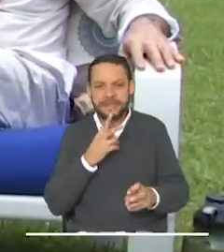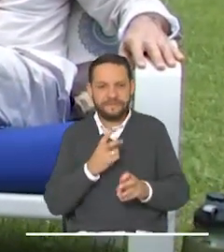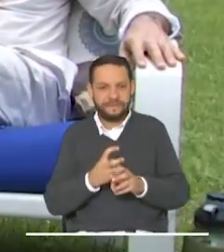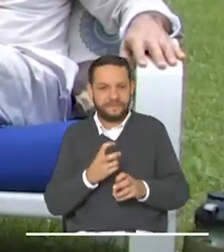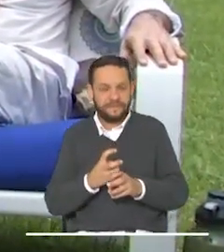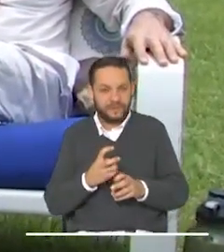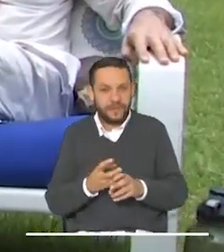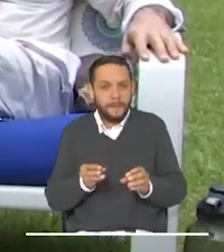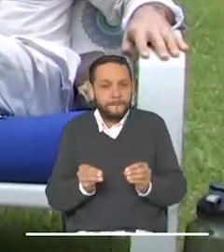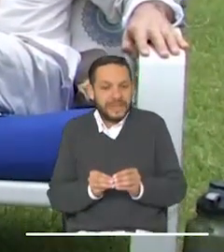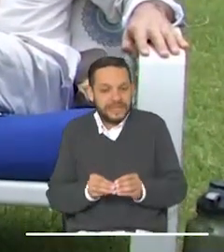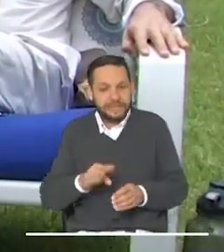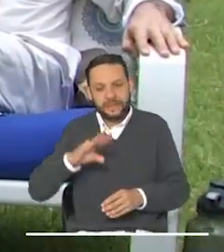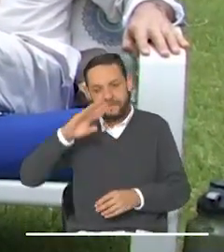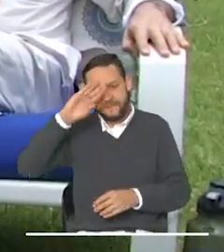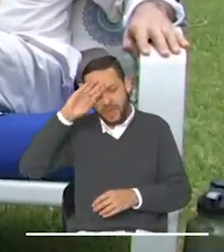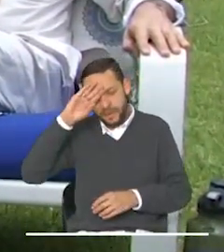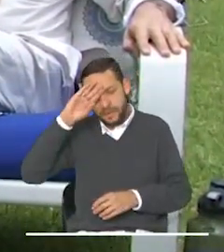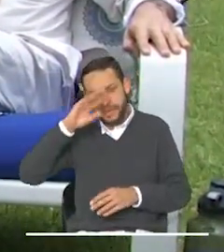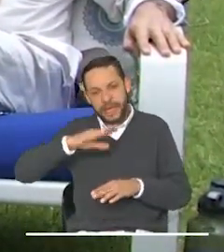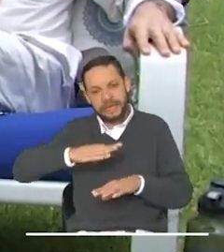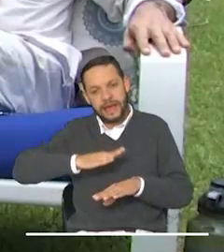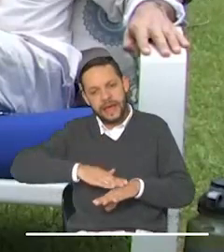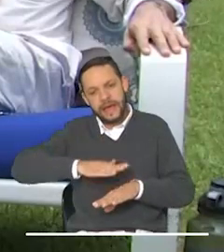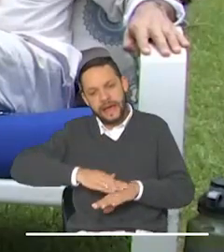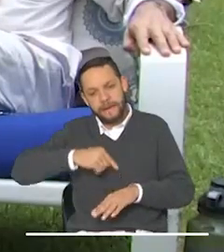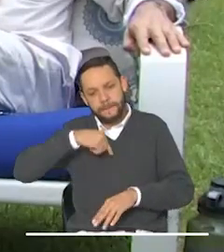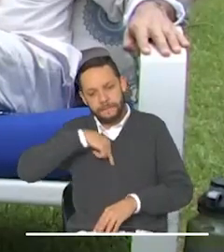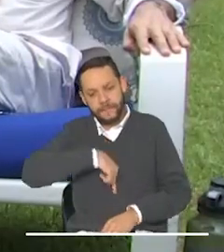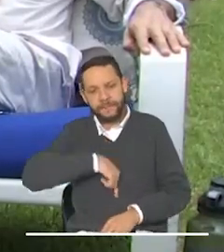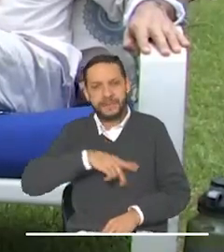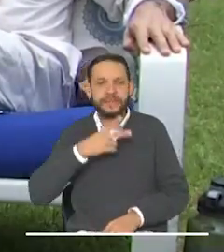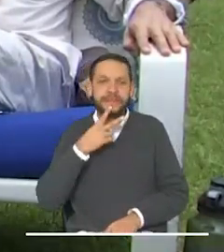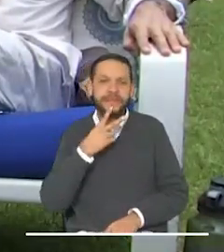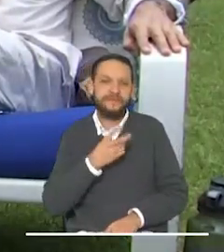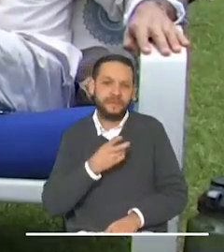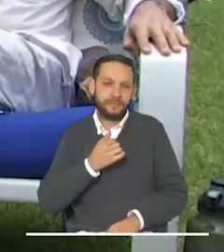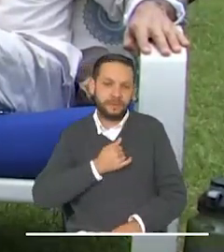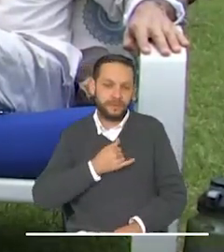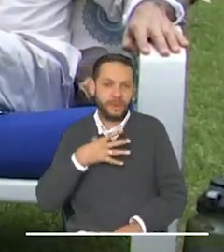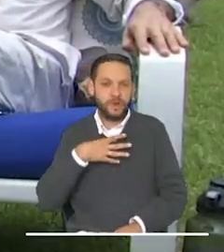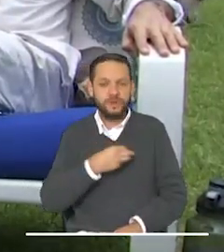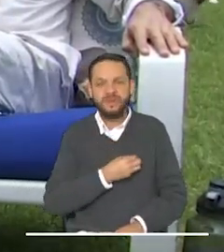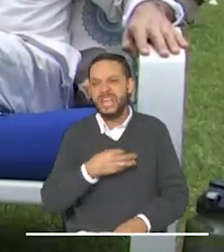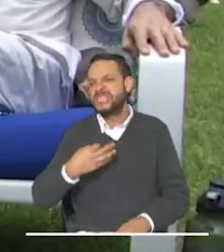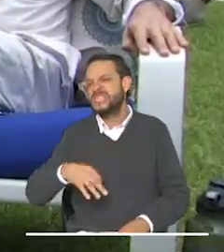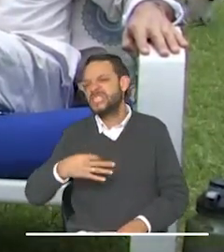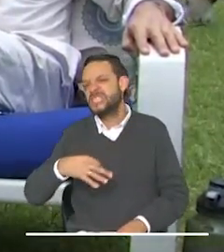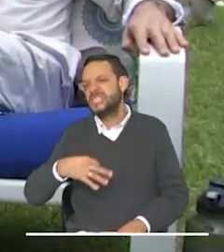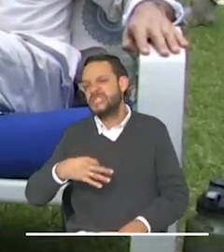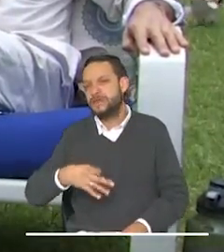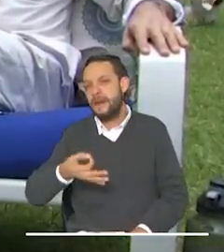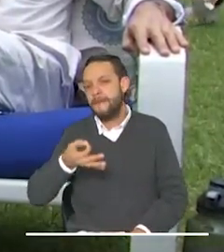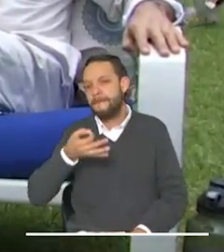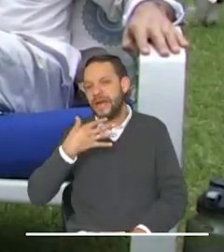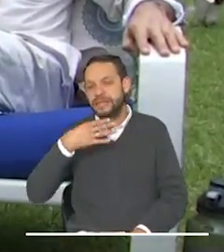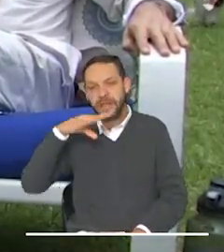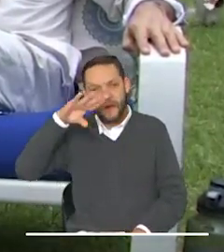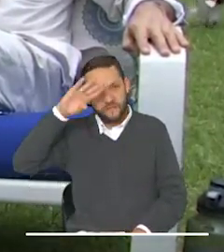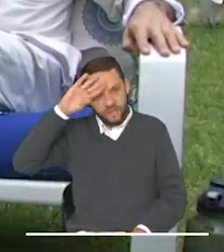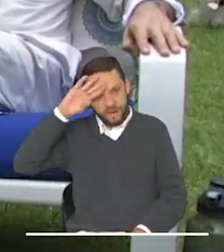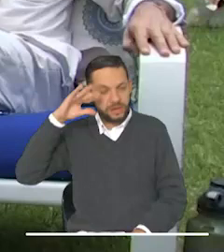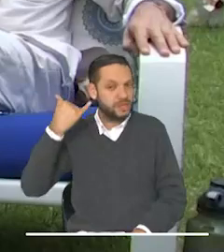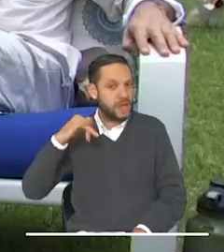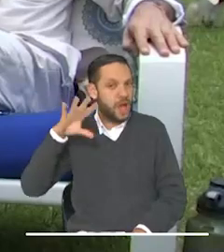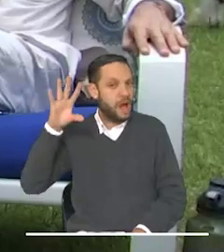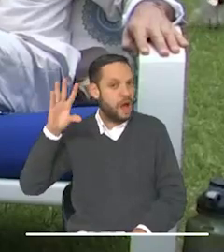fiebre misma como síntoma solo nos está indicando que algo está pasando quitar la fiebre sería muy fácil con una acetaminofén Eso